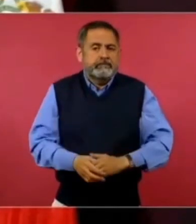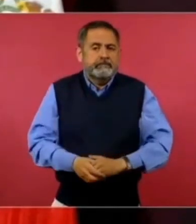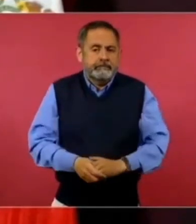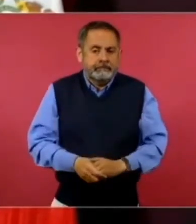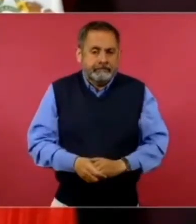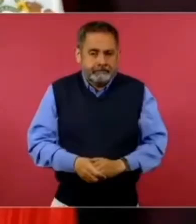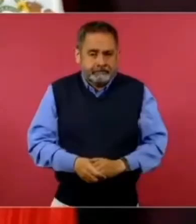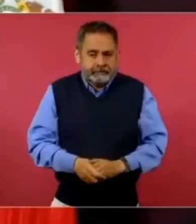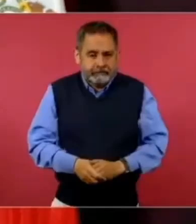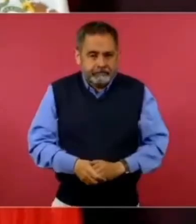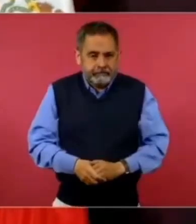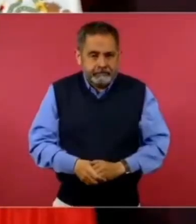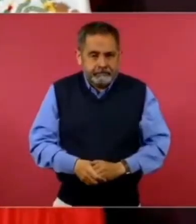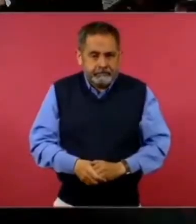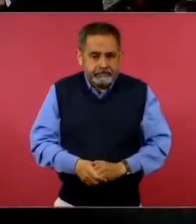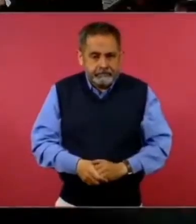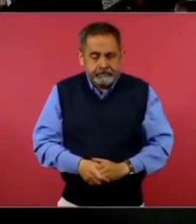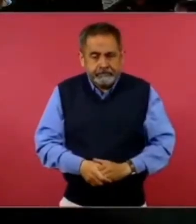Entonces,